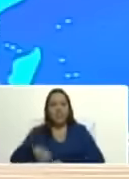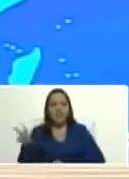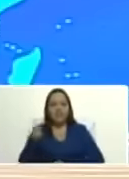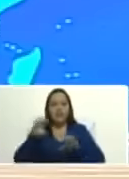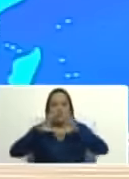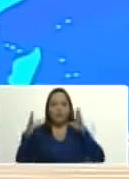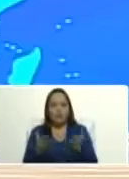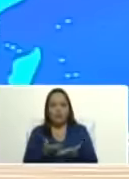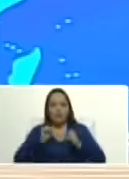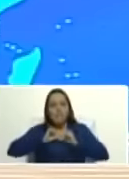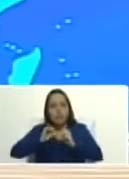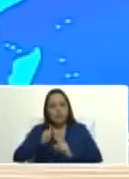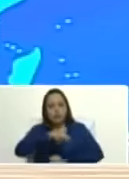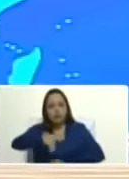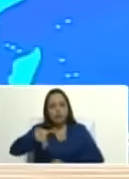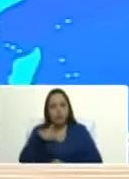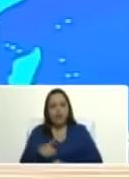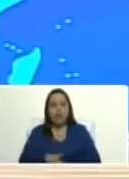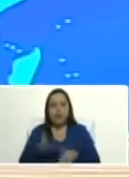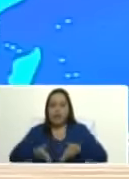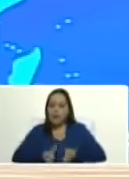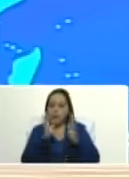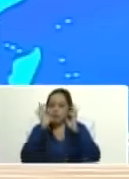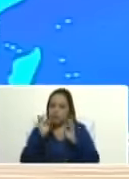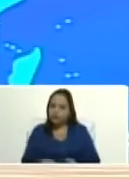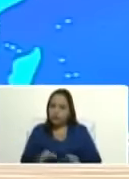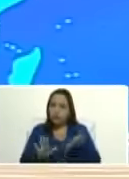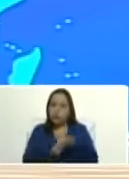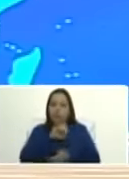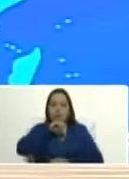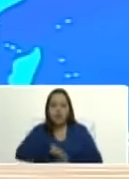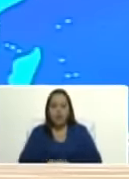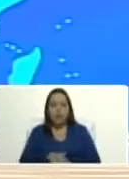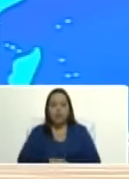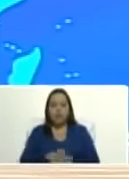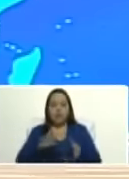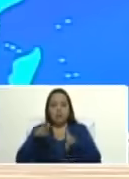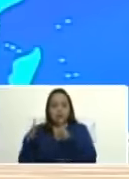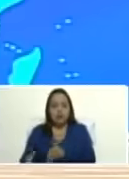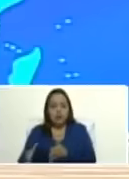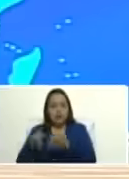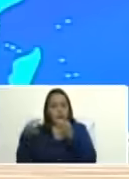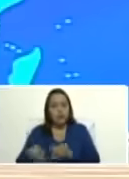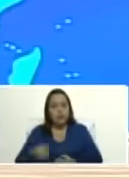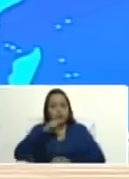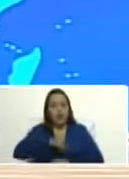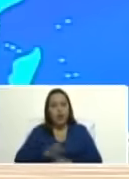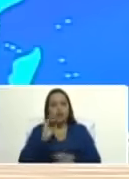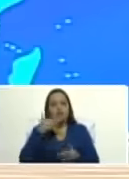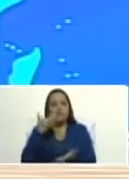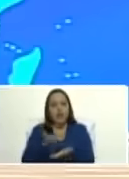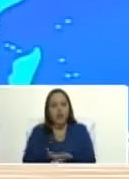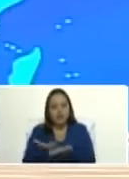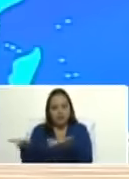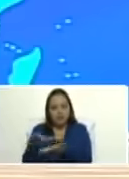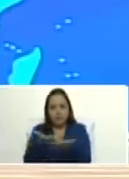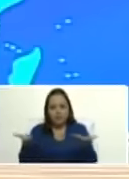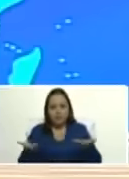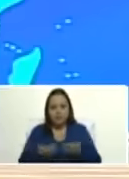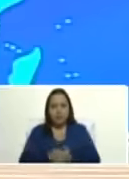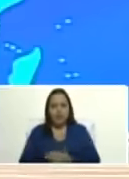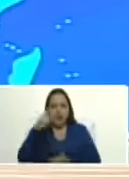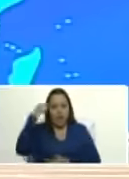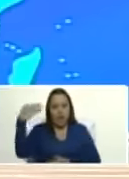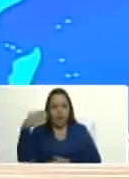y que sigamos nosotros en el camino correcto de la historia, del lado correcto de la historia. Muchas gracias, pues. Que Dios